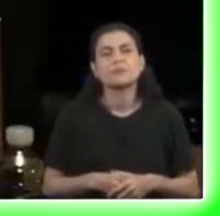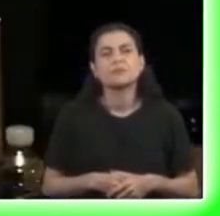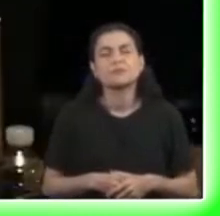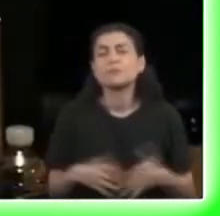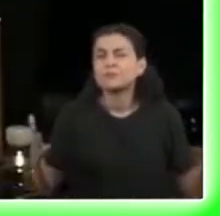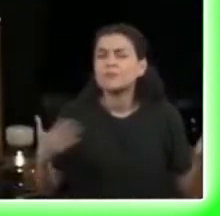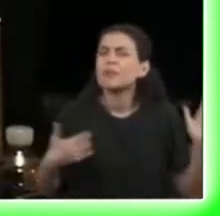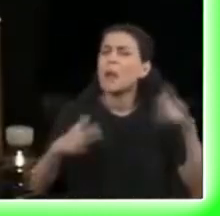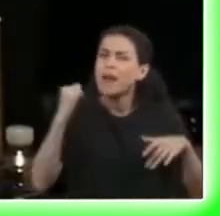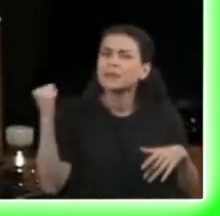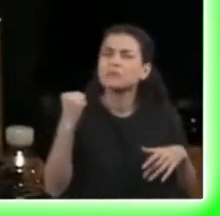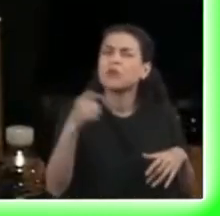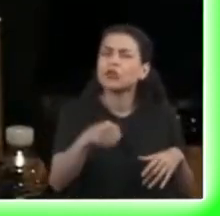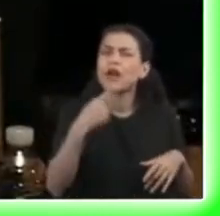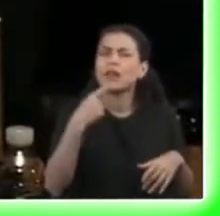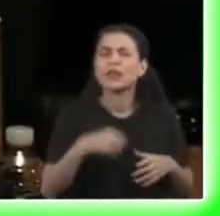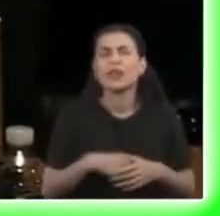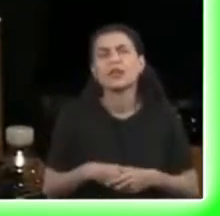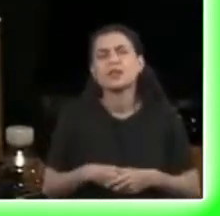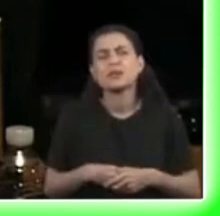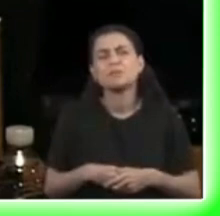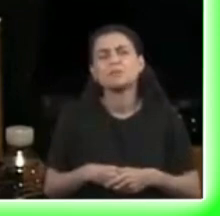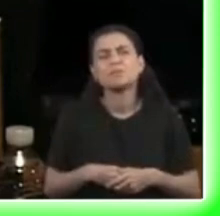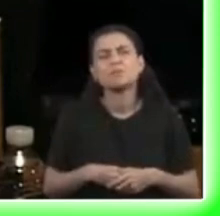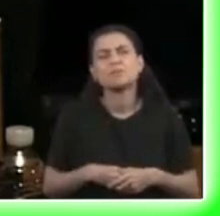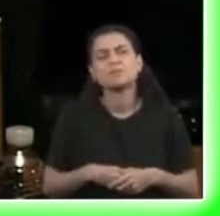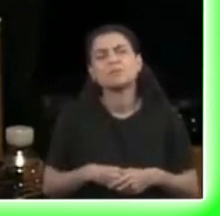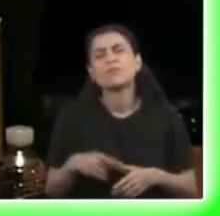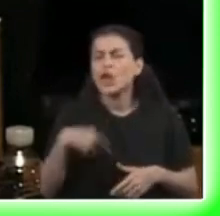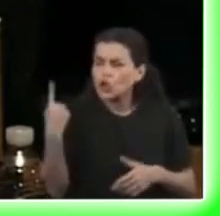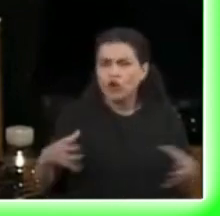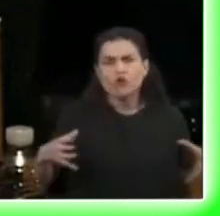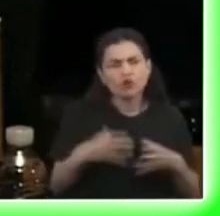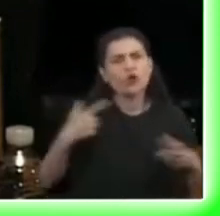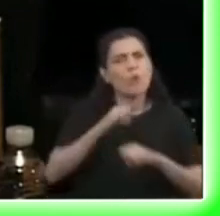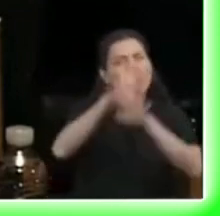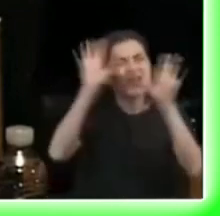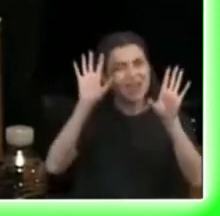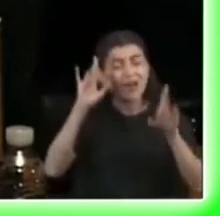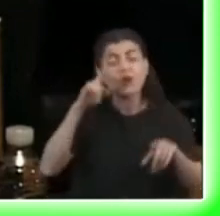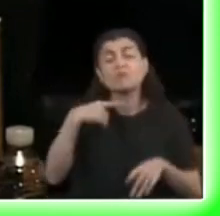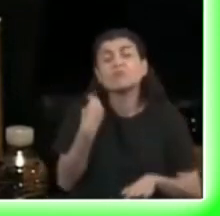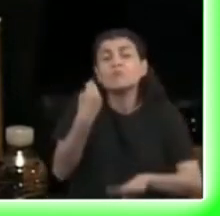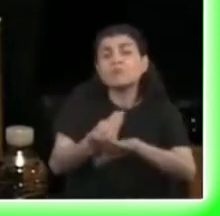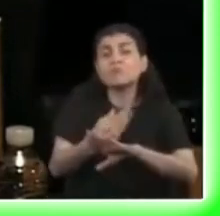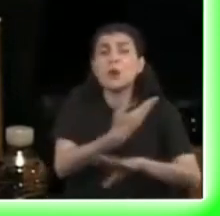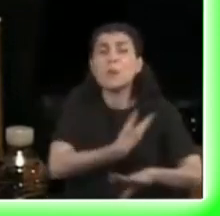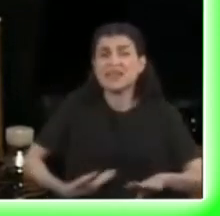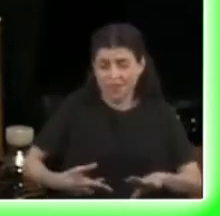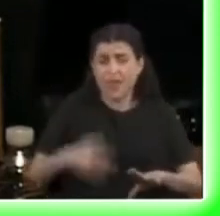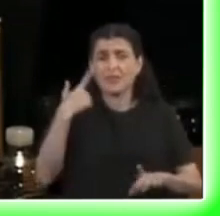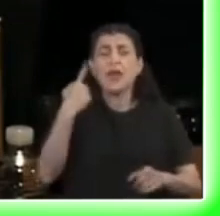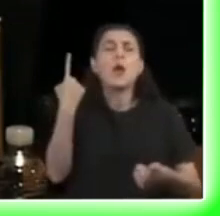Y lo importante es que tengamos claro que fue tan solo la primera victoria en una guerra que es mucho más